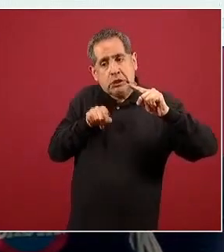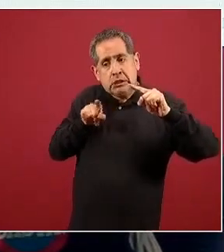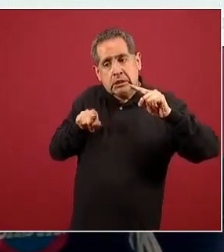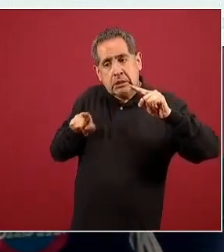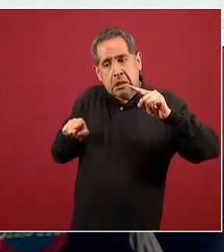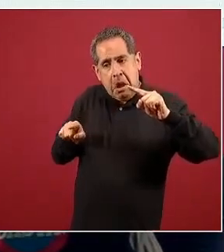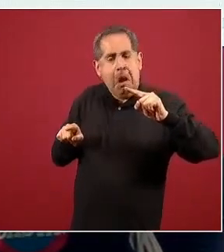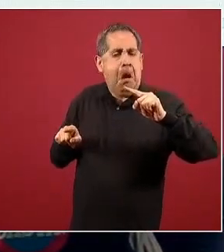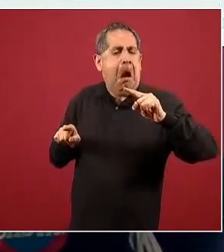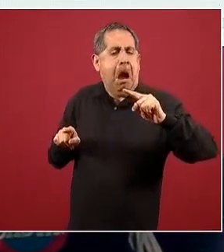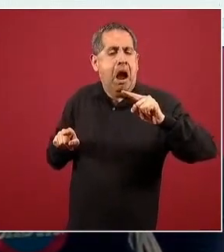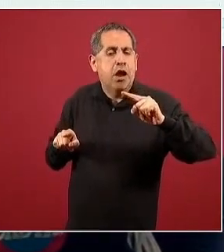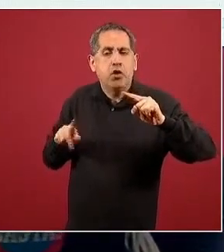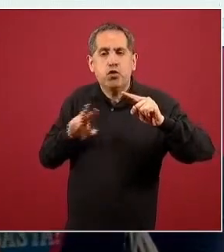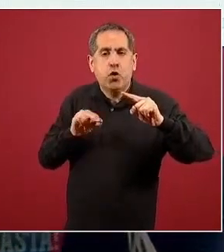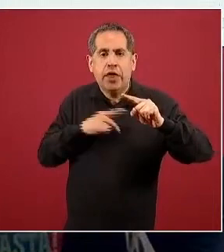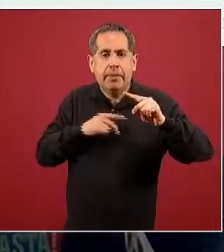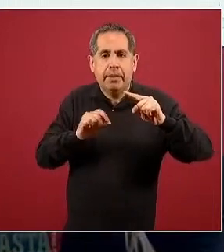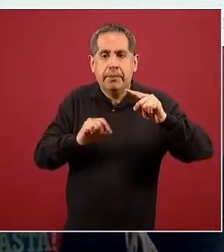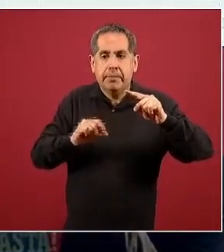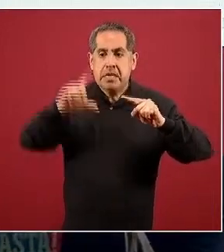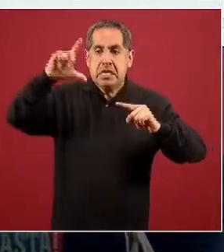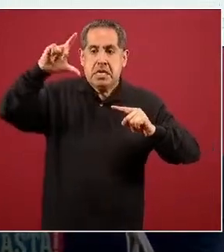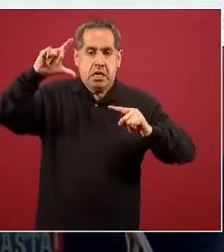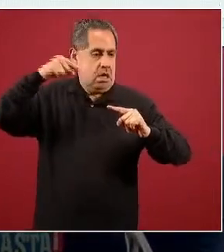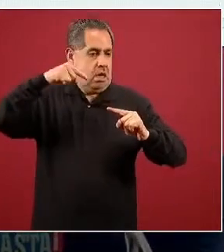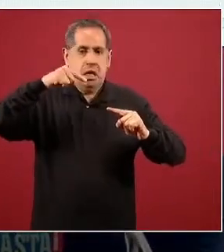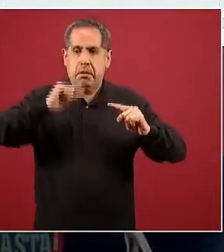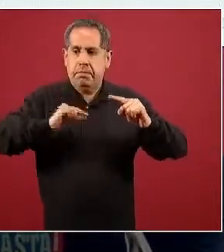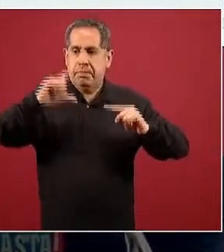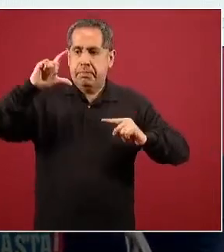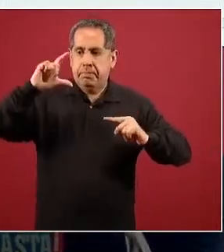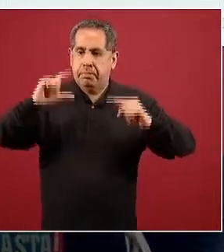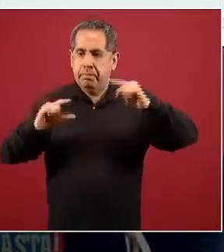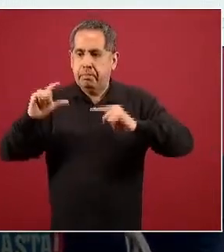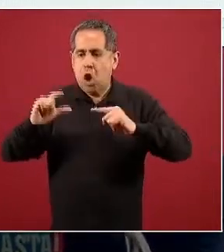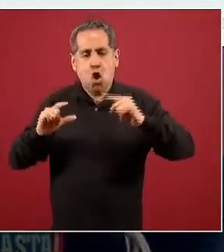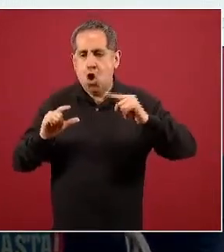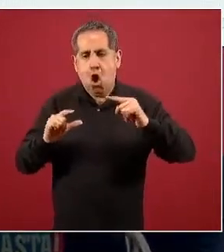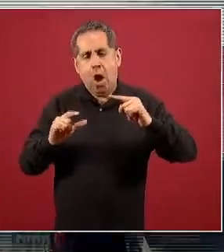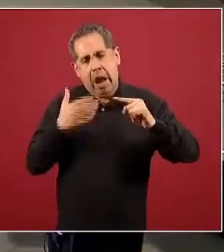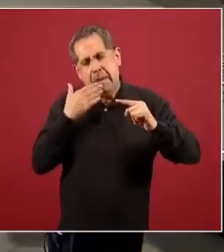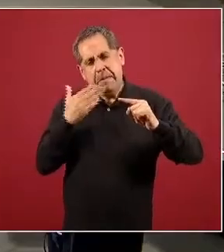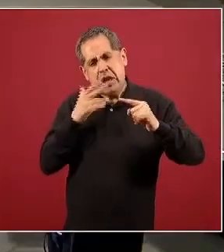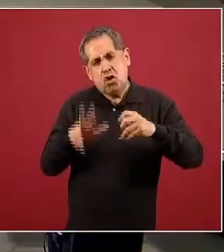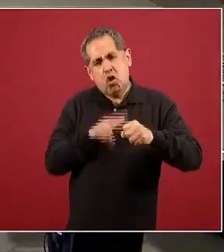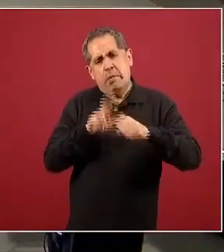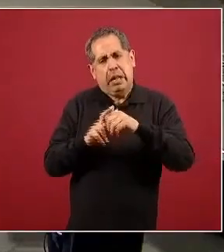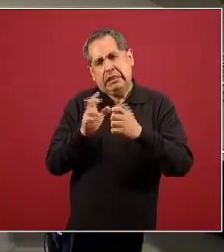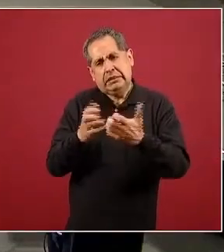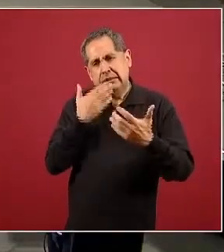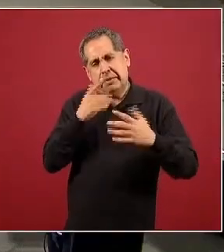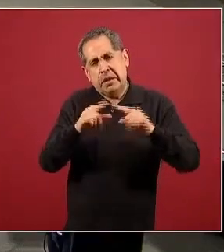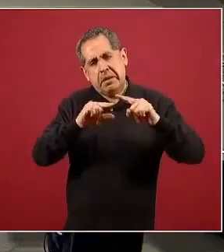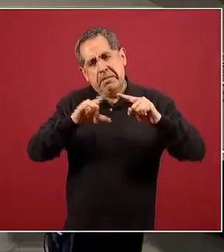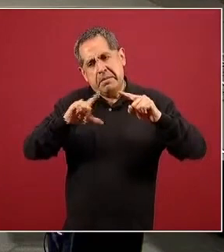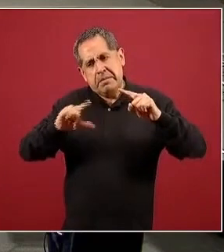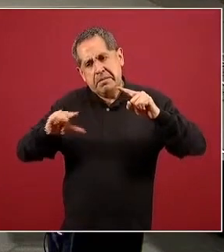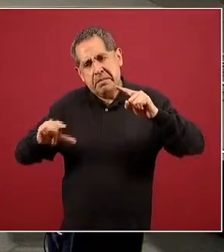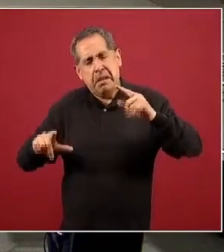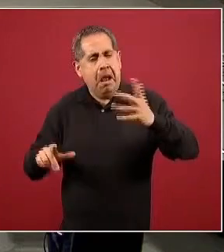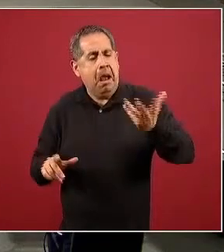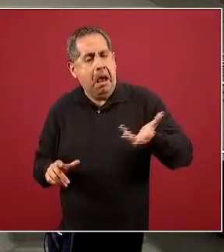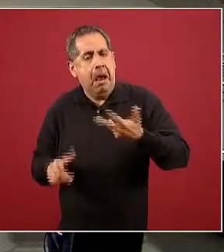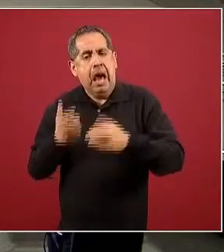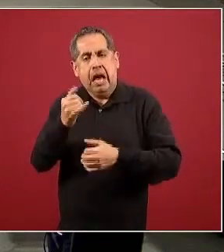a decrecer, el chiste es que no crezca tanto como el punto máximo al que se ha llegado, y me parece que esa es una de las metas